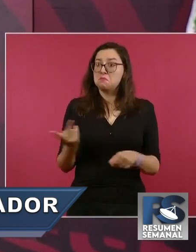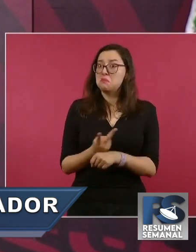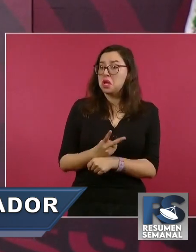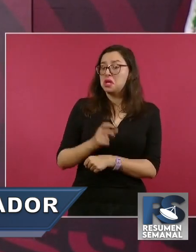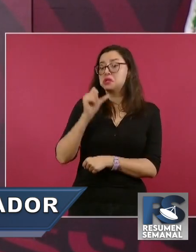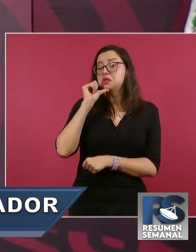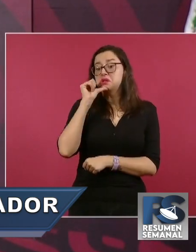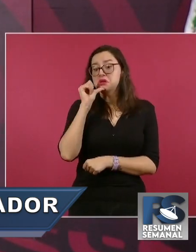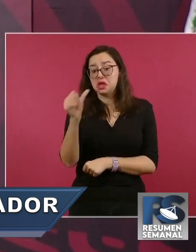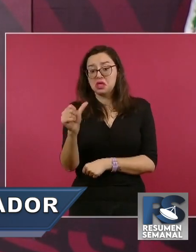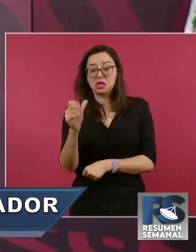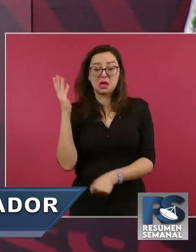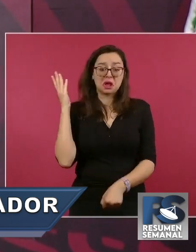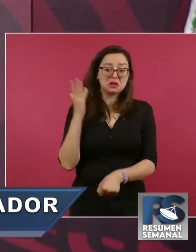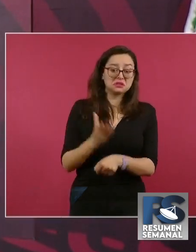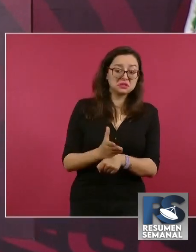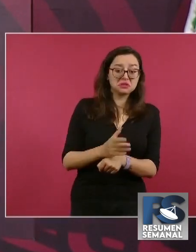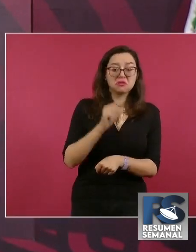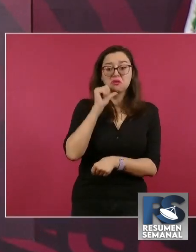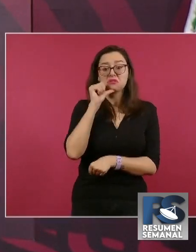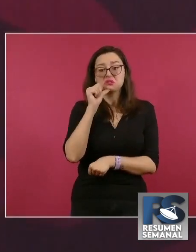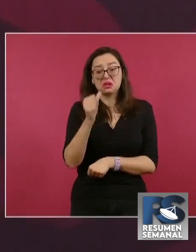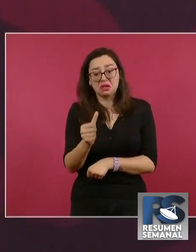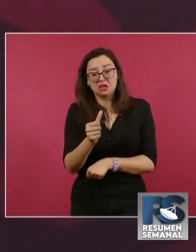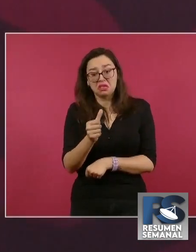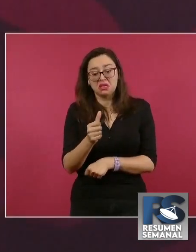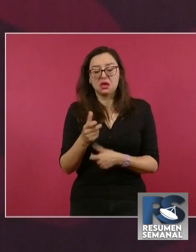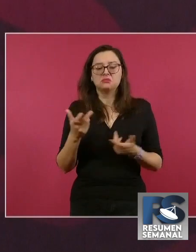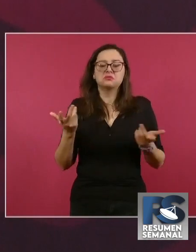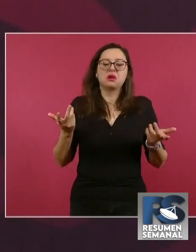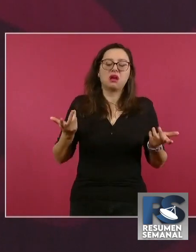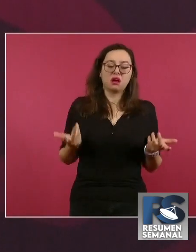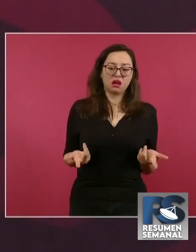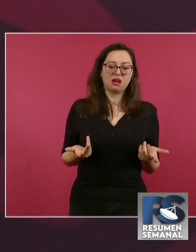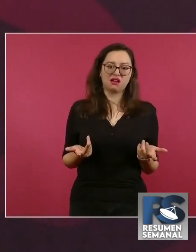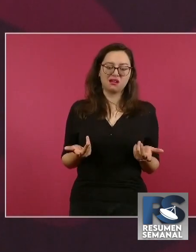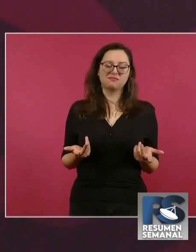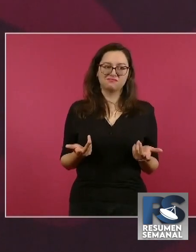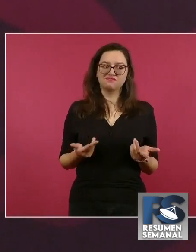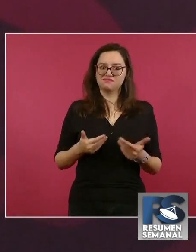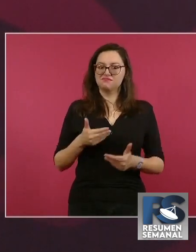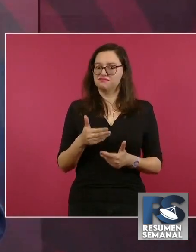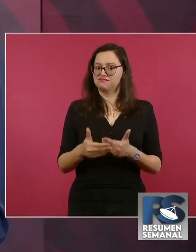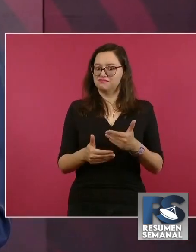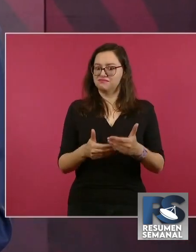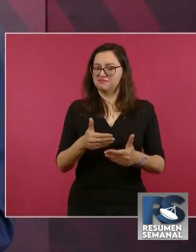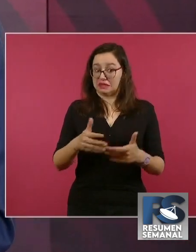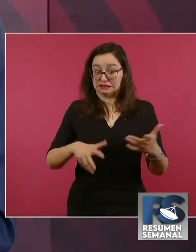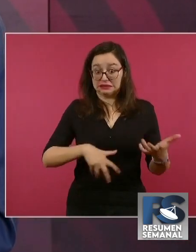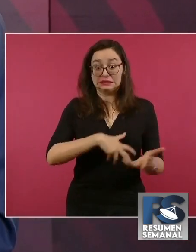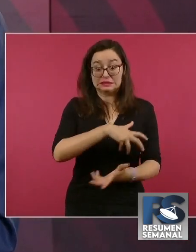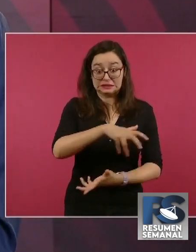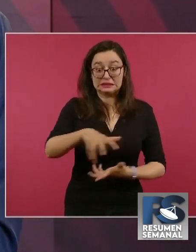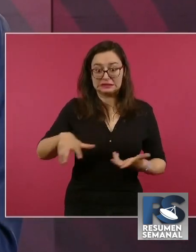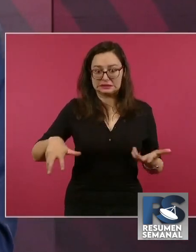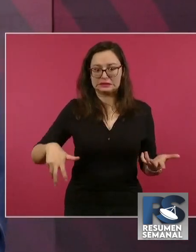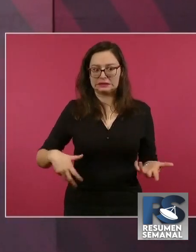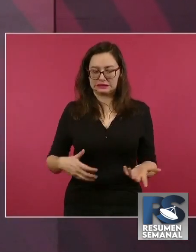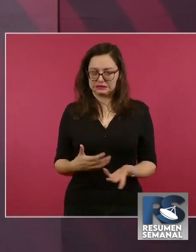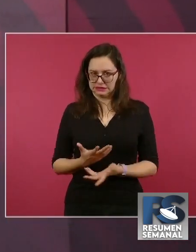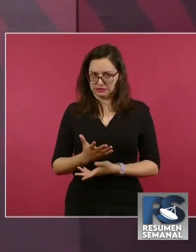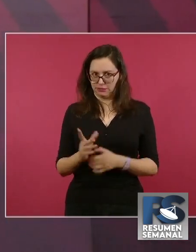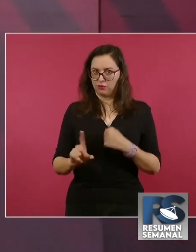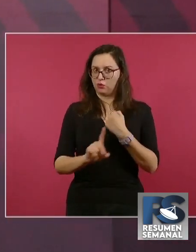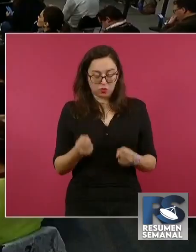más como preguntaron cuánto tiempo va a llevar Sí y la justicia tiene que ser rápida